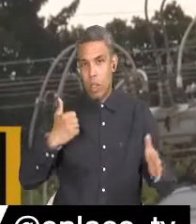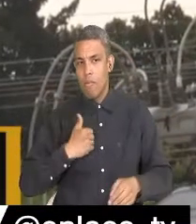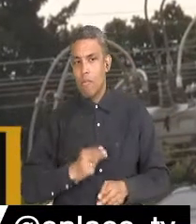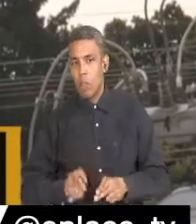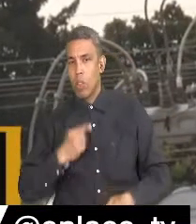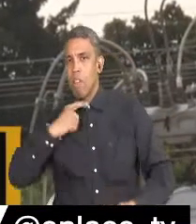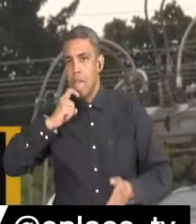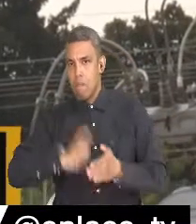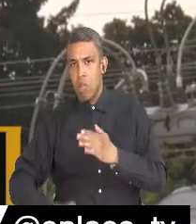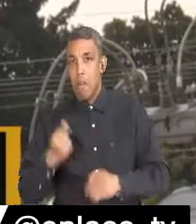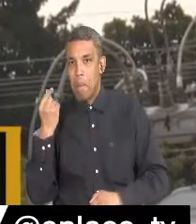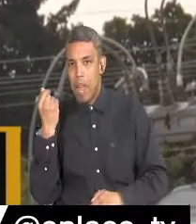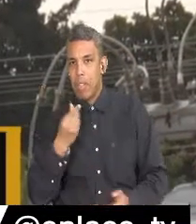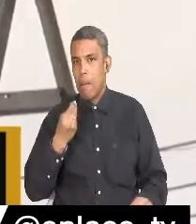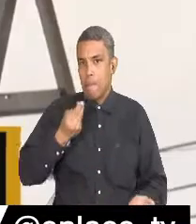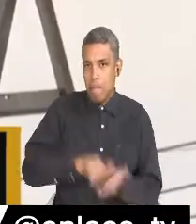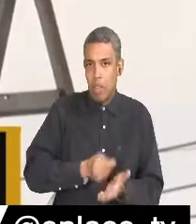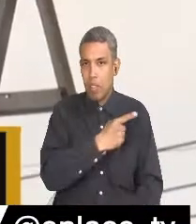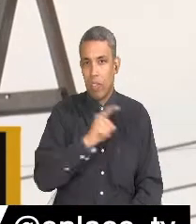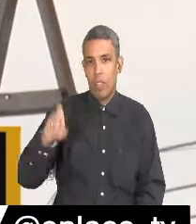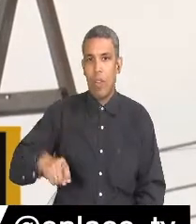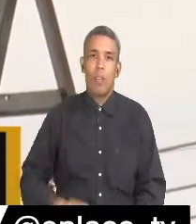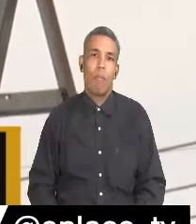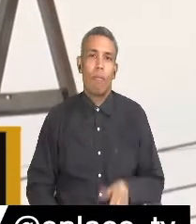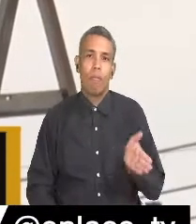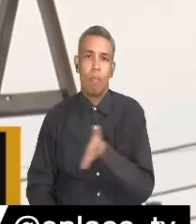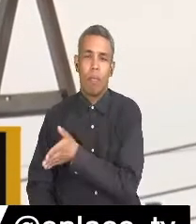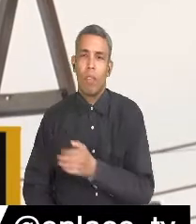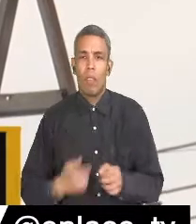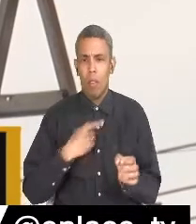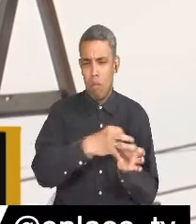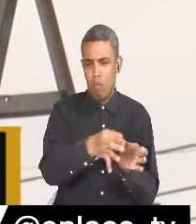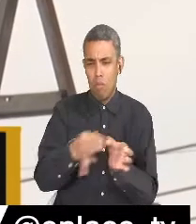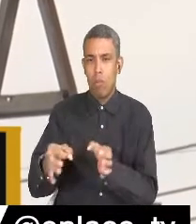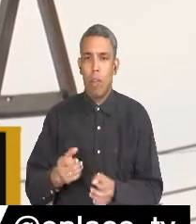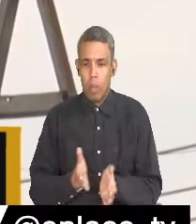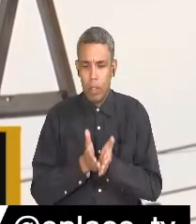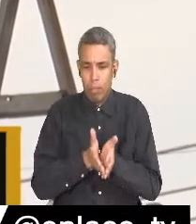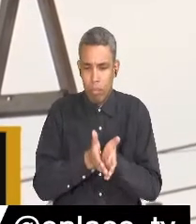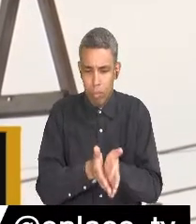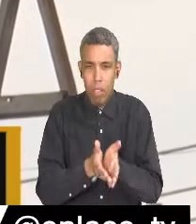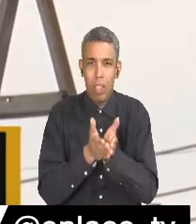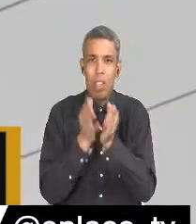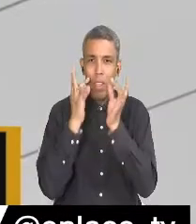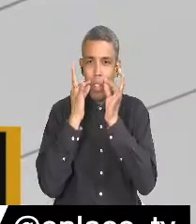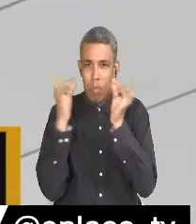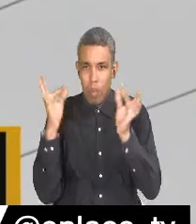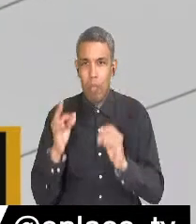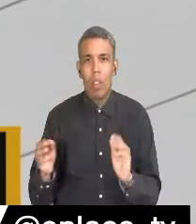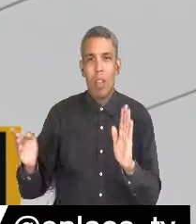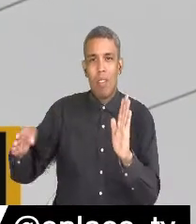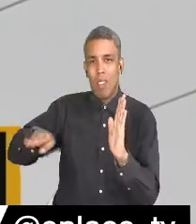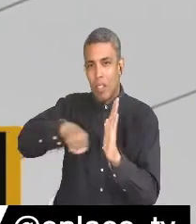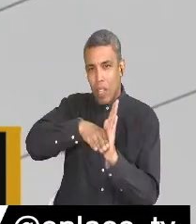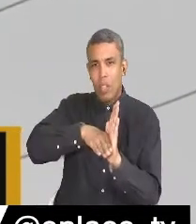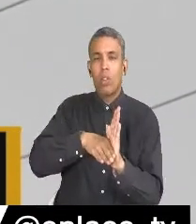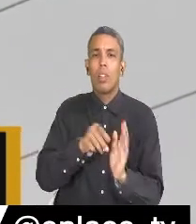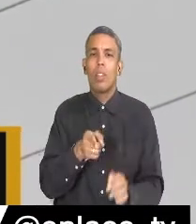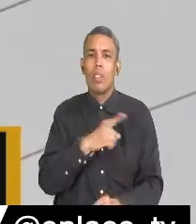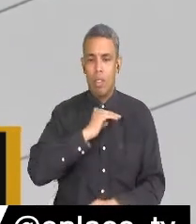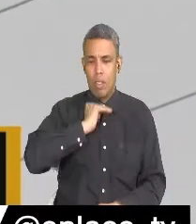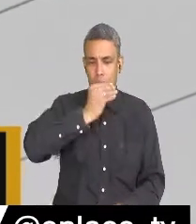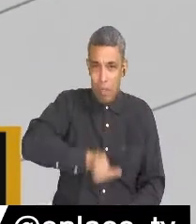En trabajos de modernización y mejoramiento de los municipios de Cimitarra, Puerto Parra y Landazuri, la ESA invertirá cerca de 10 mil